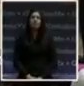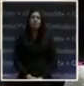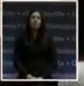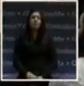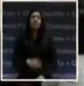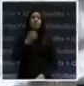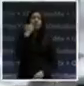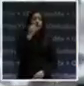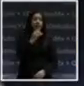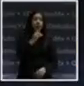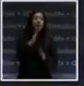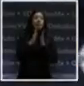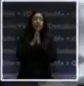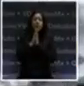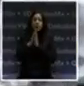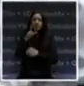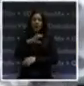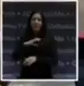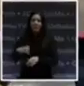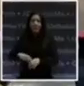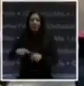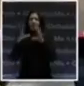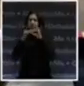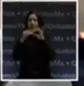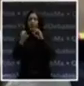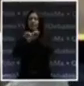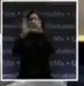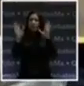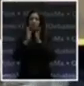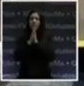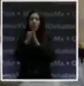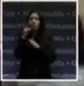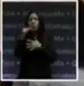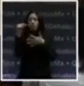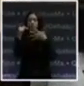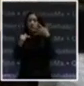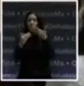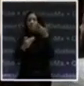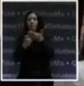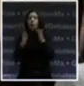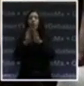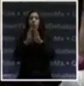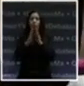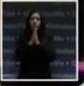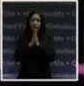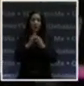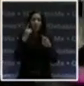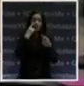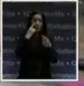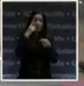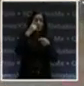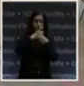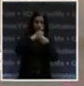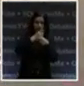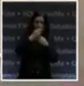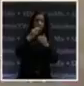Sí. ¿Podría ser, por favor, candidato, un poco más explícito en cómo piensa instrumentar estas medidas? Bueno, la primera, la